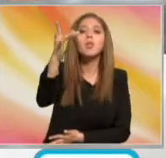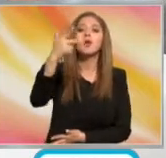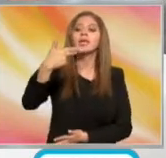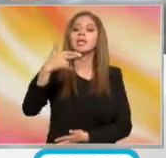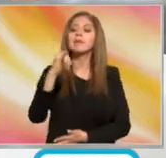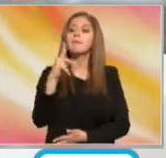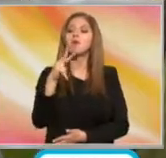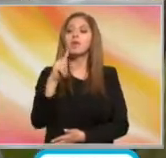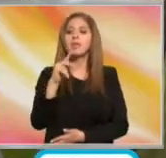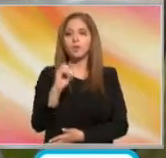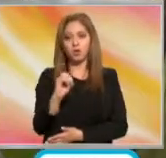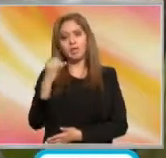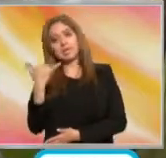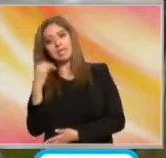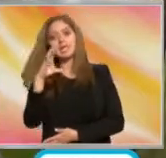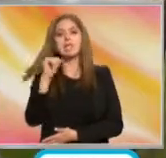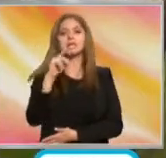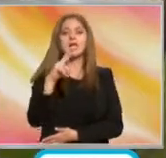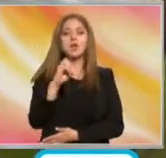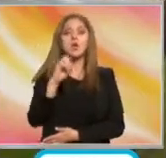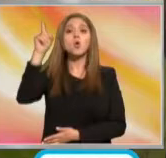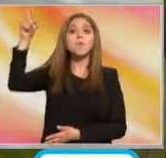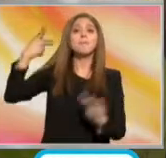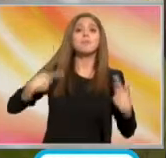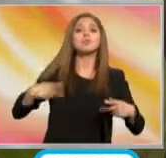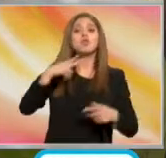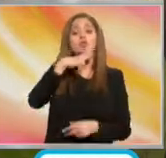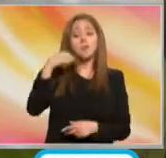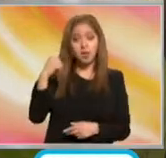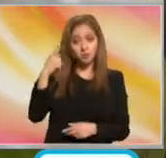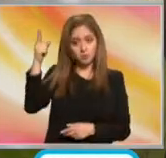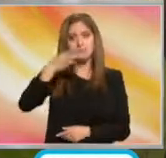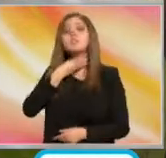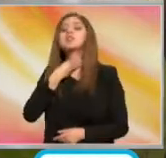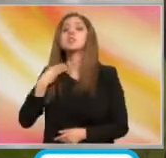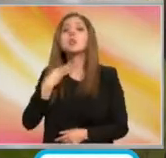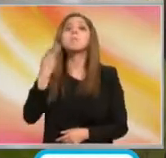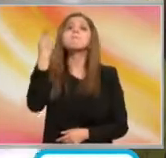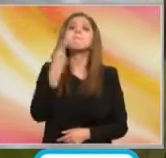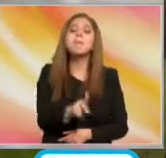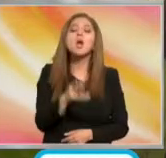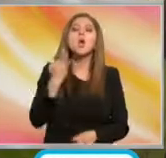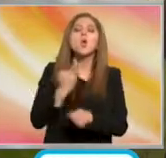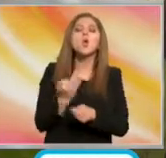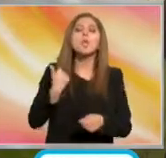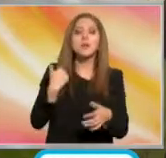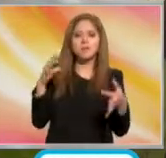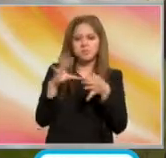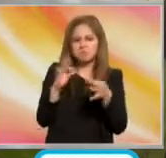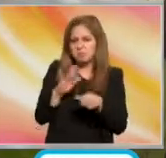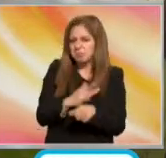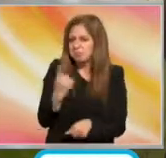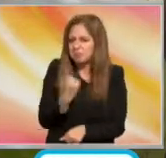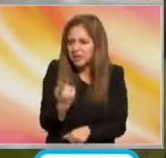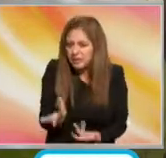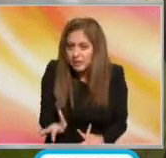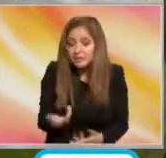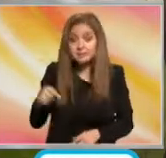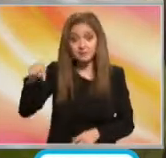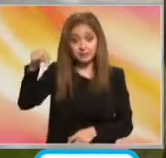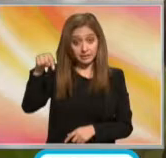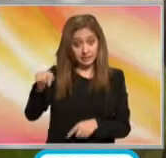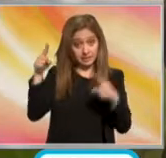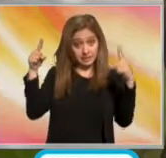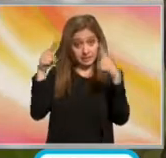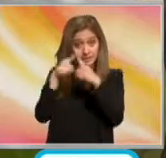Hipólito y Casiano, unos mártires romanos por ahí. Pero todo esto viene a colación porque esta